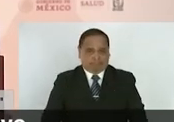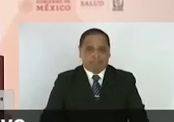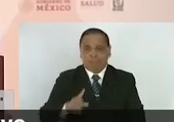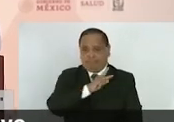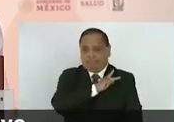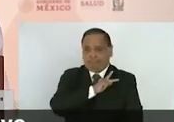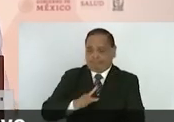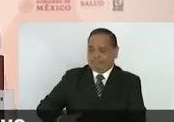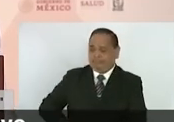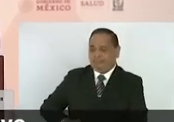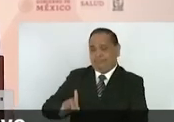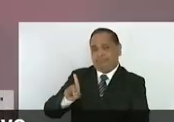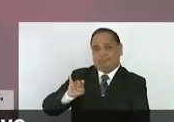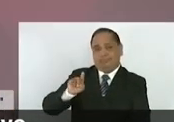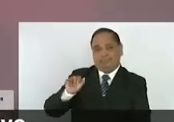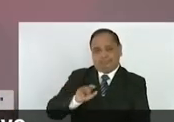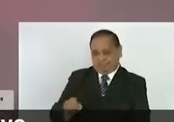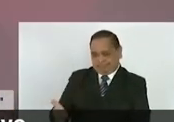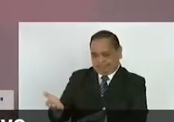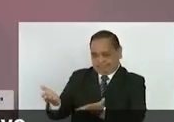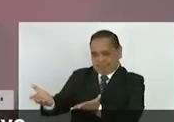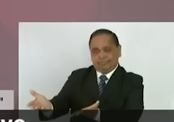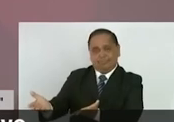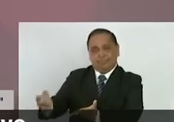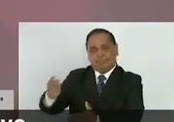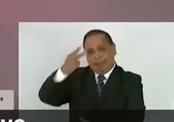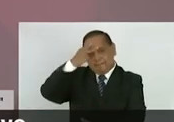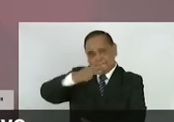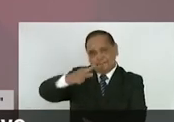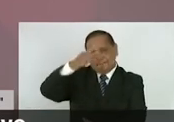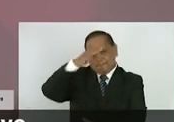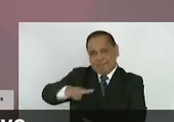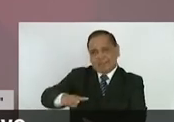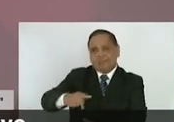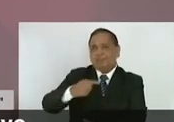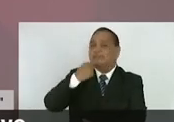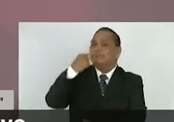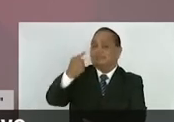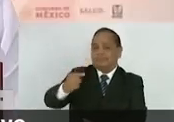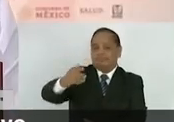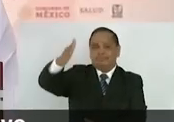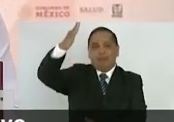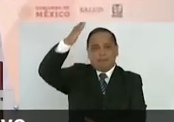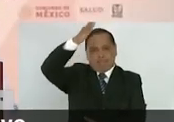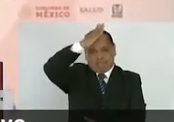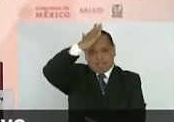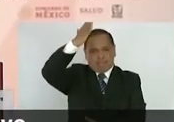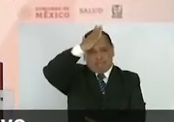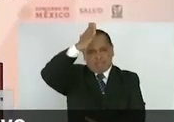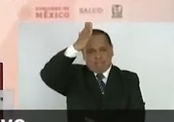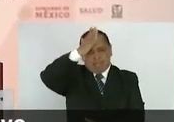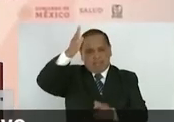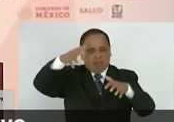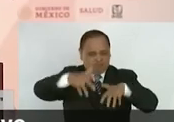país de acogida enorme siempre. Por tanto, lo que está haciendo ahora López Obrador no es nuevo, simplemente que